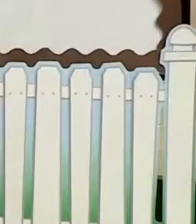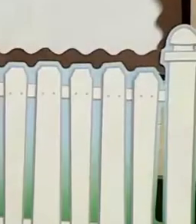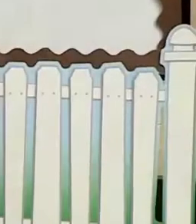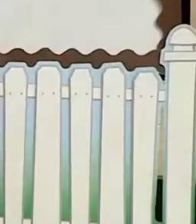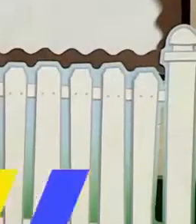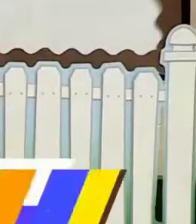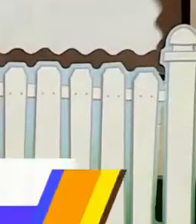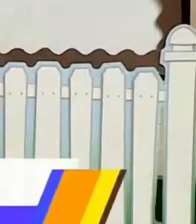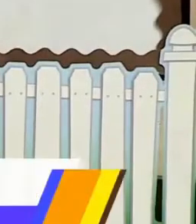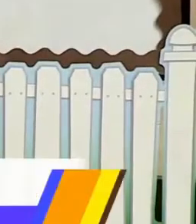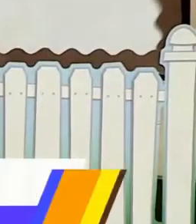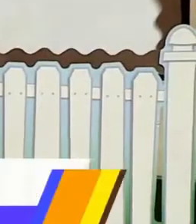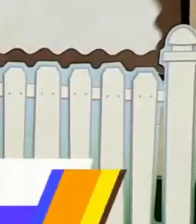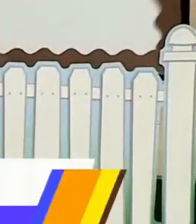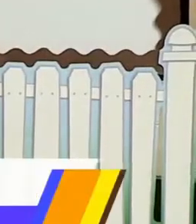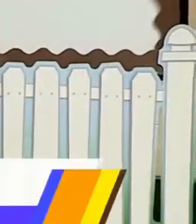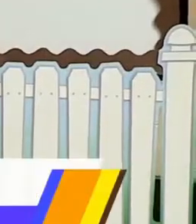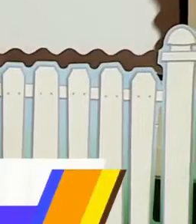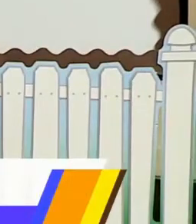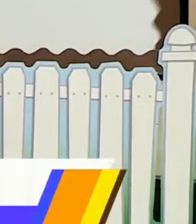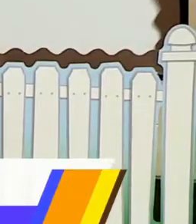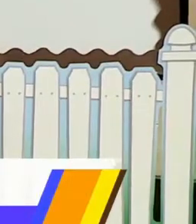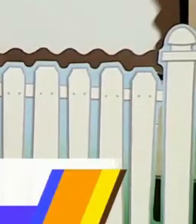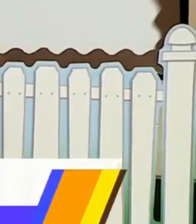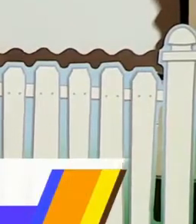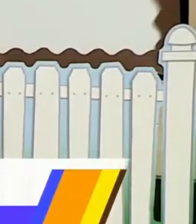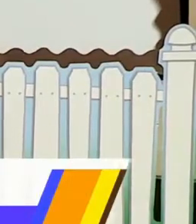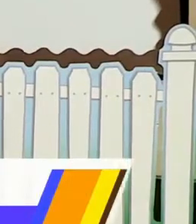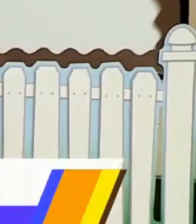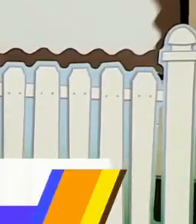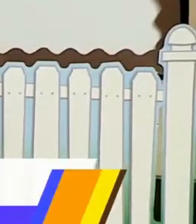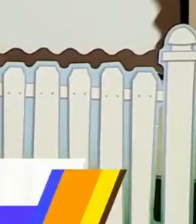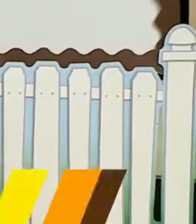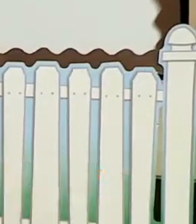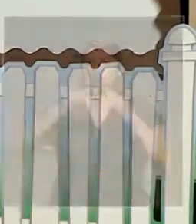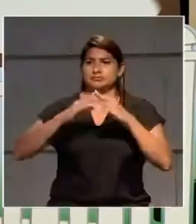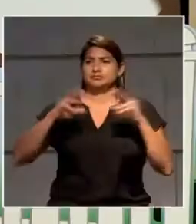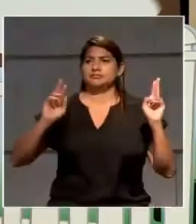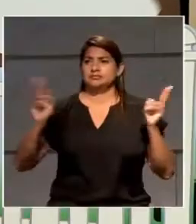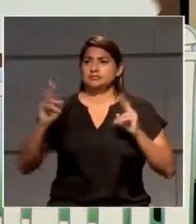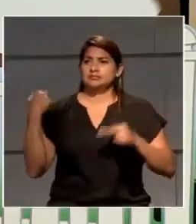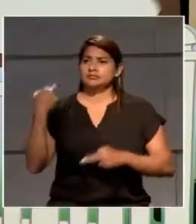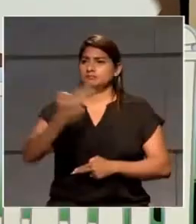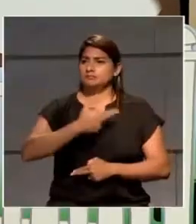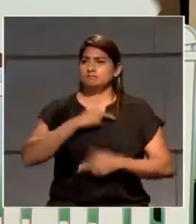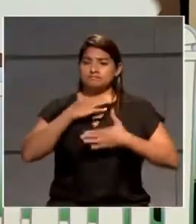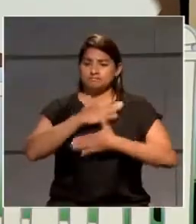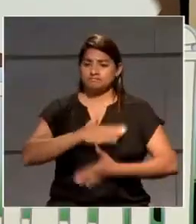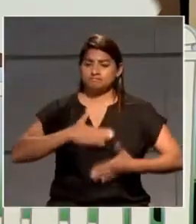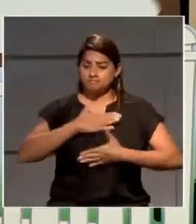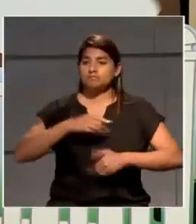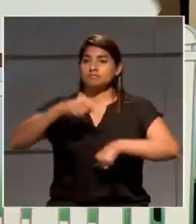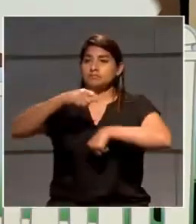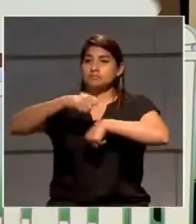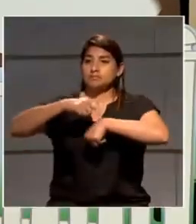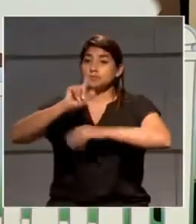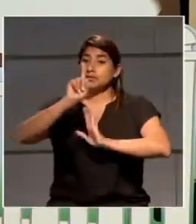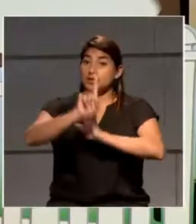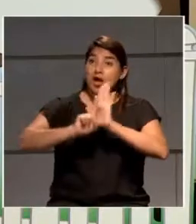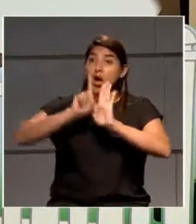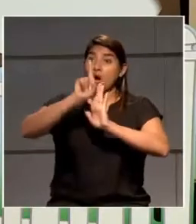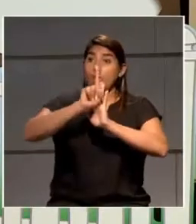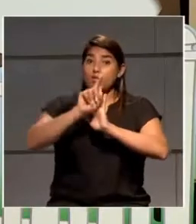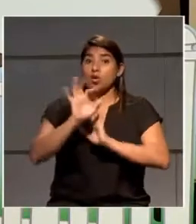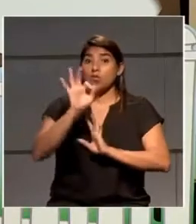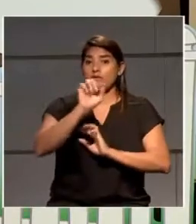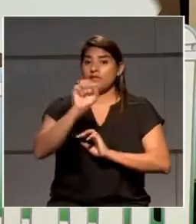chicas, bienvenido un día más a este Aprendo en Casa. Ojalá que la pasemos súper bien, que durante esta hora de